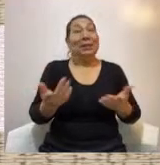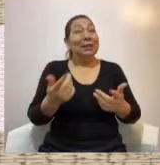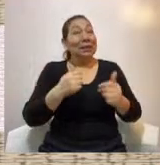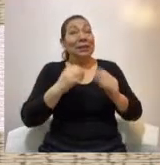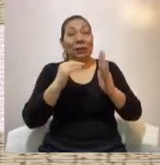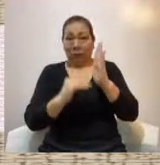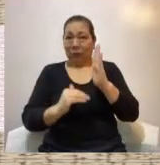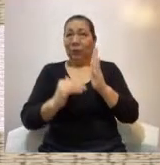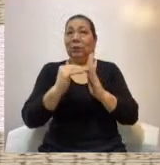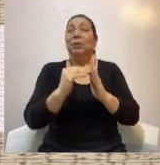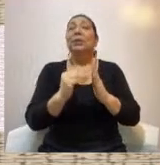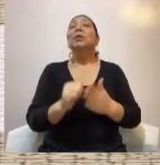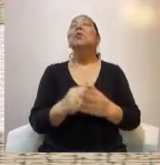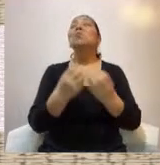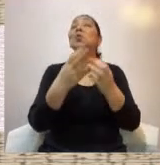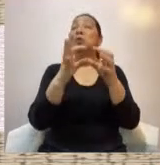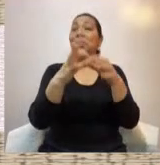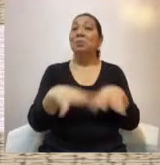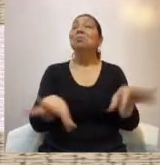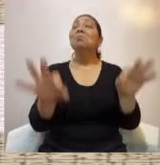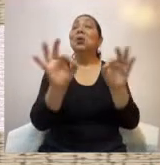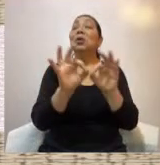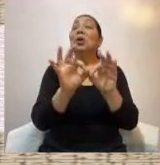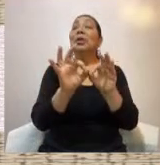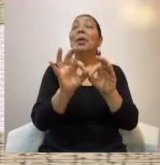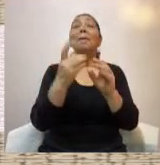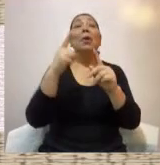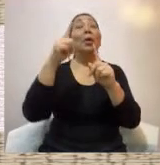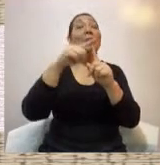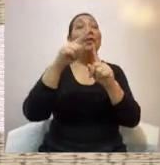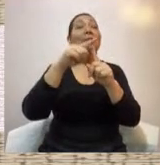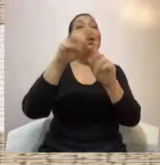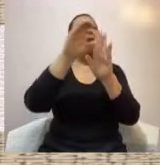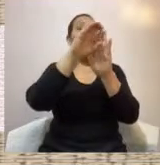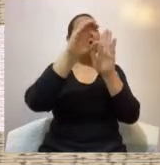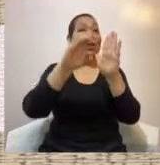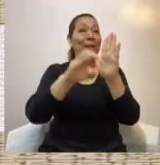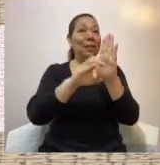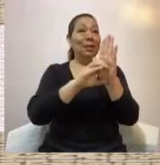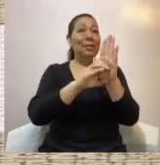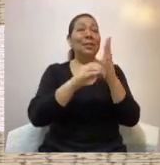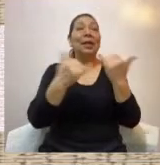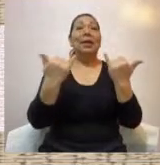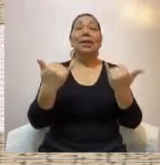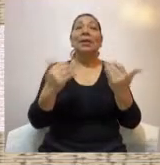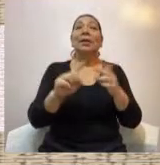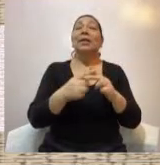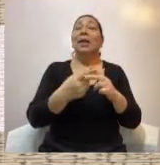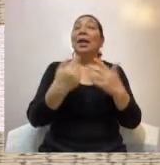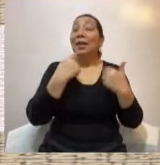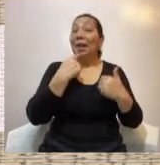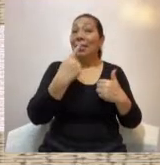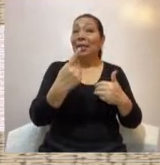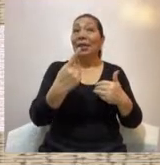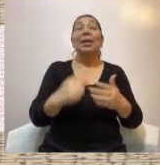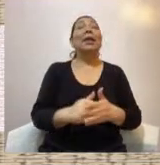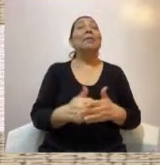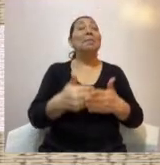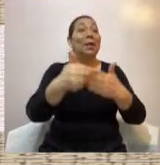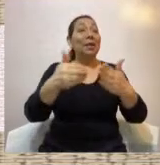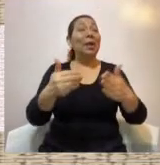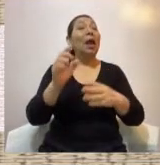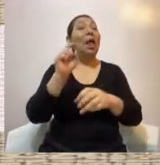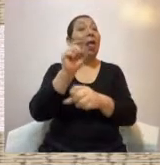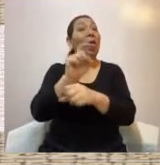un aspecto a destacar, muy importante, construido por el Tribunal Constitucional a partir de lo que ya ha dicho el